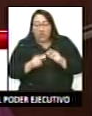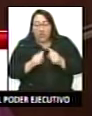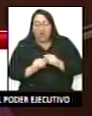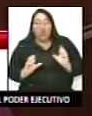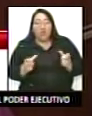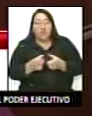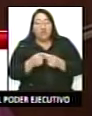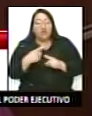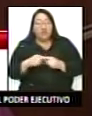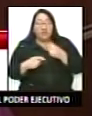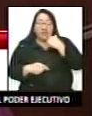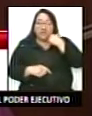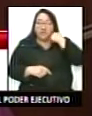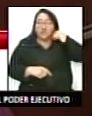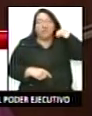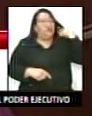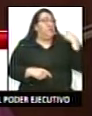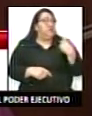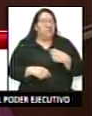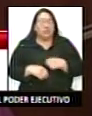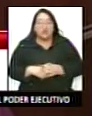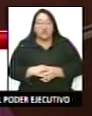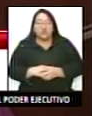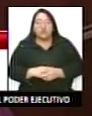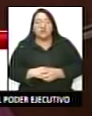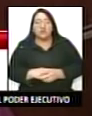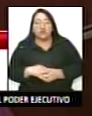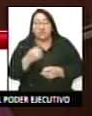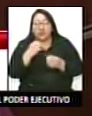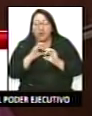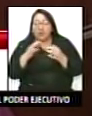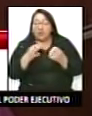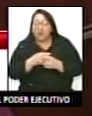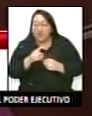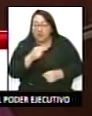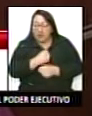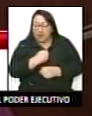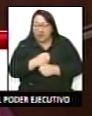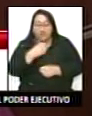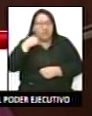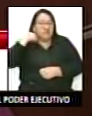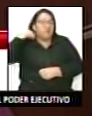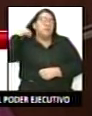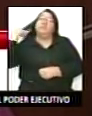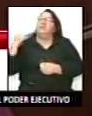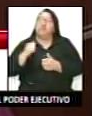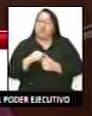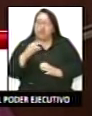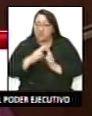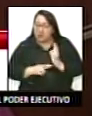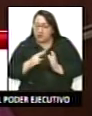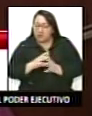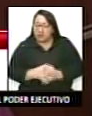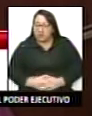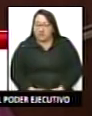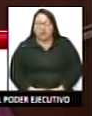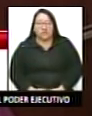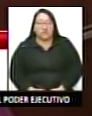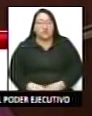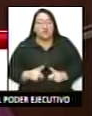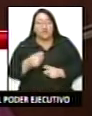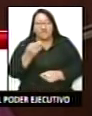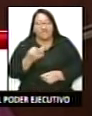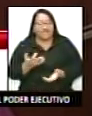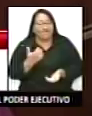Comisión Multisectorial de la Agricultura Familiar. Ahí se ha trabajado el reglamento, pero